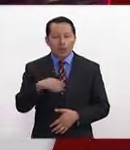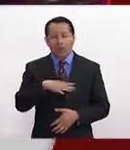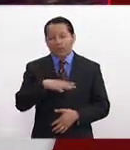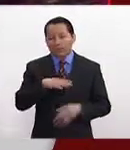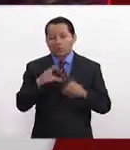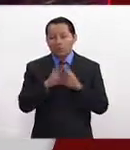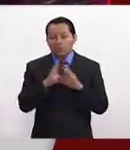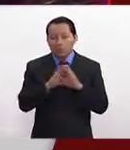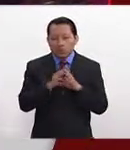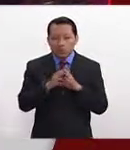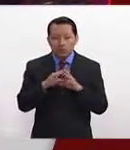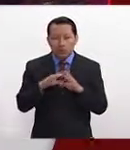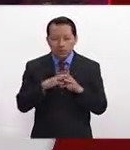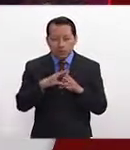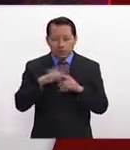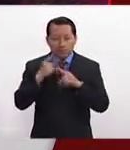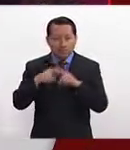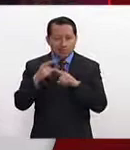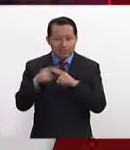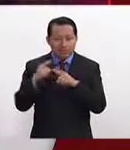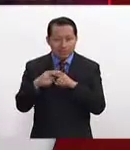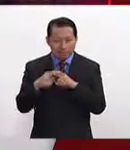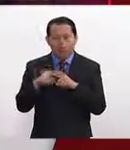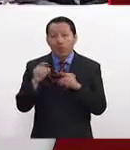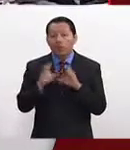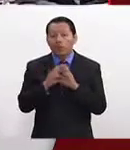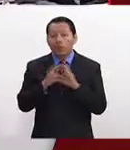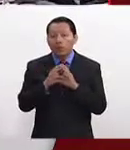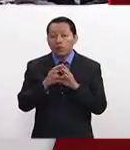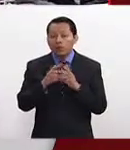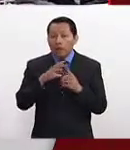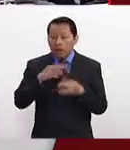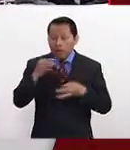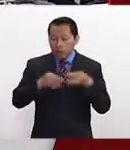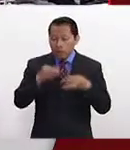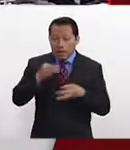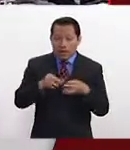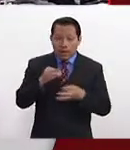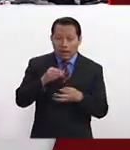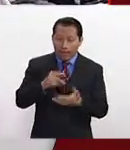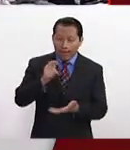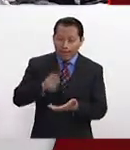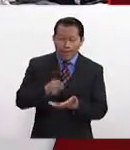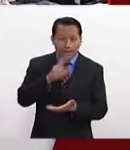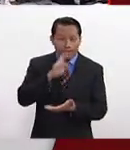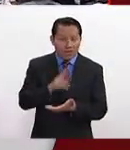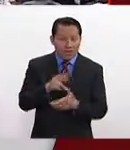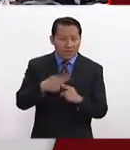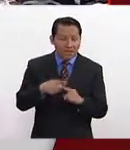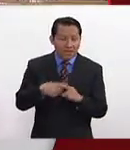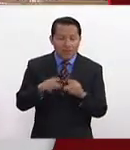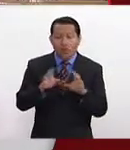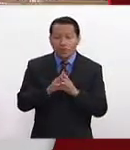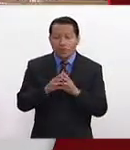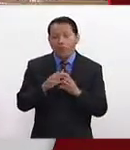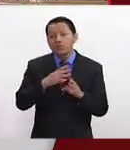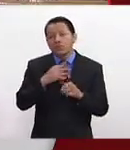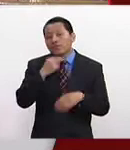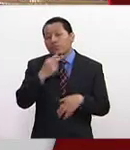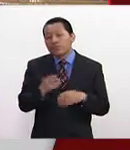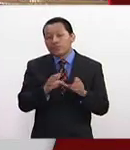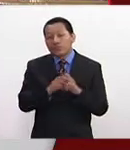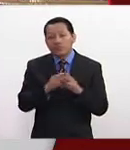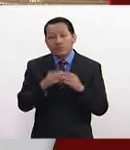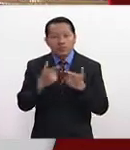han desacatado en varias ocasiones las resoluciones del tribunal. Como mencionaba el portavoz, ¿no?